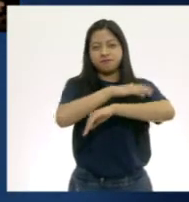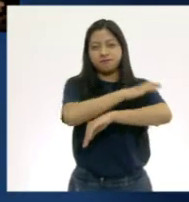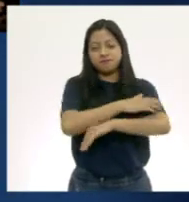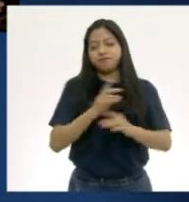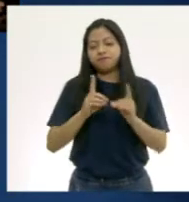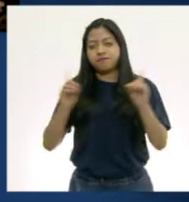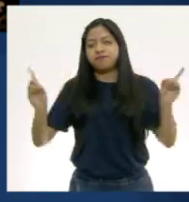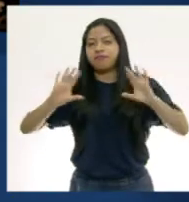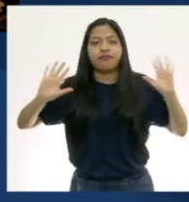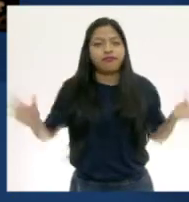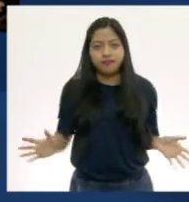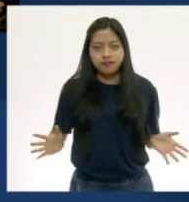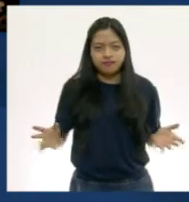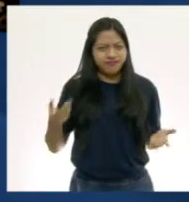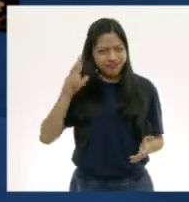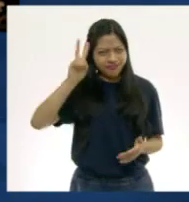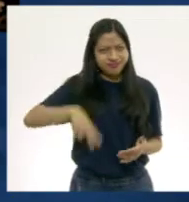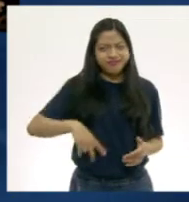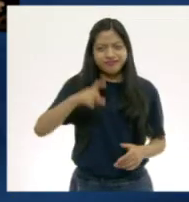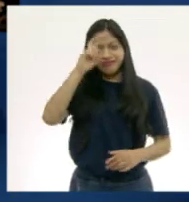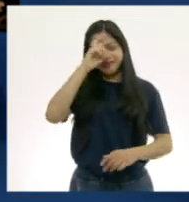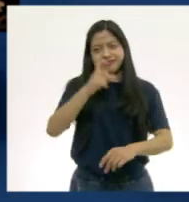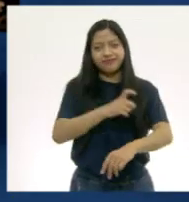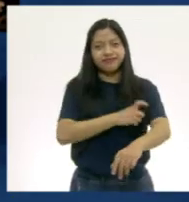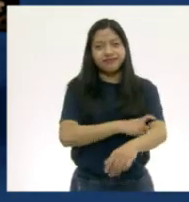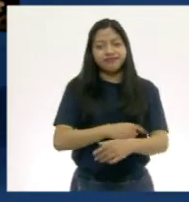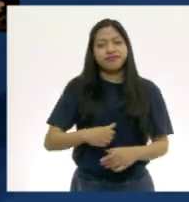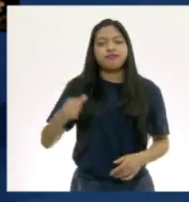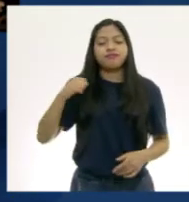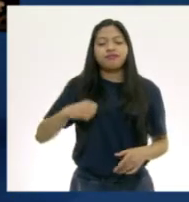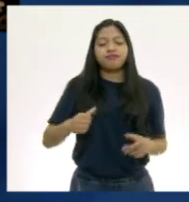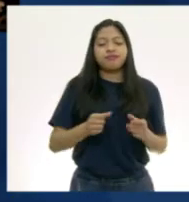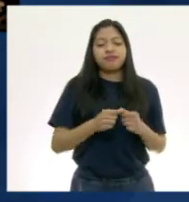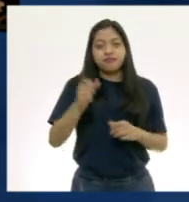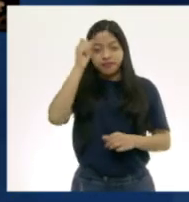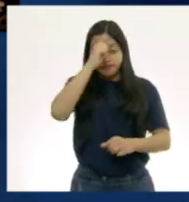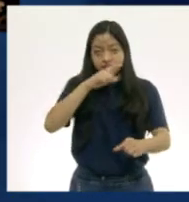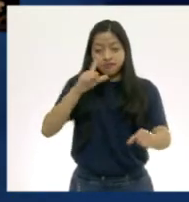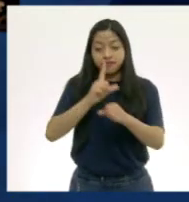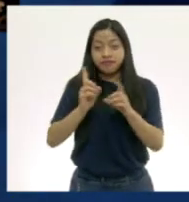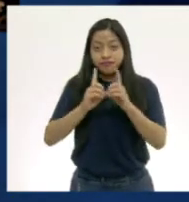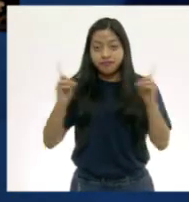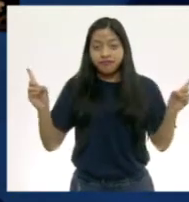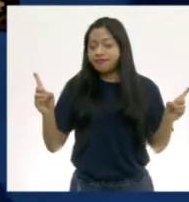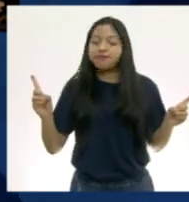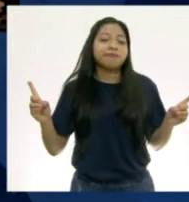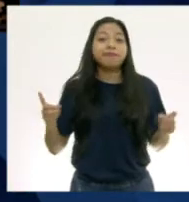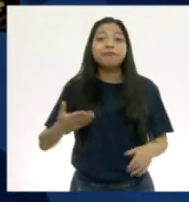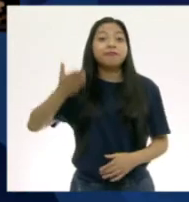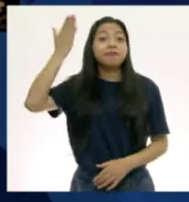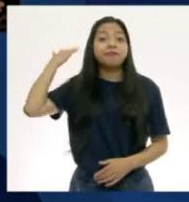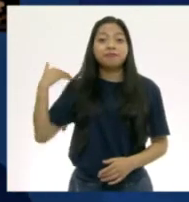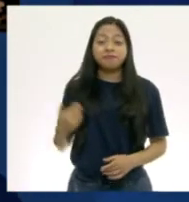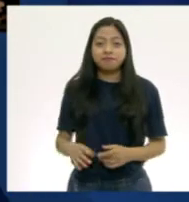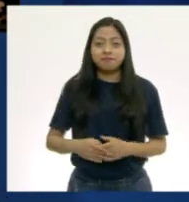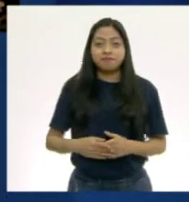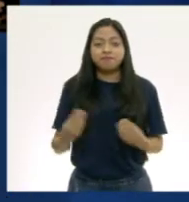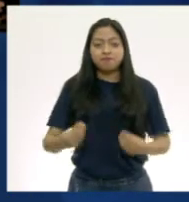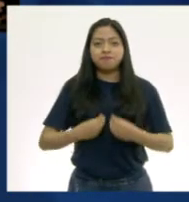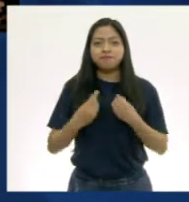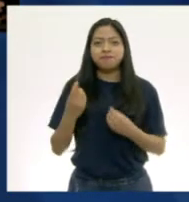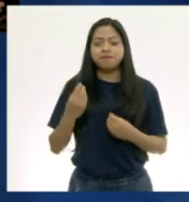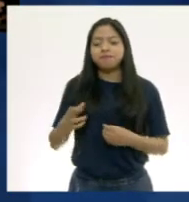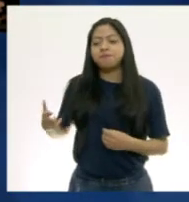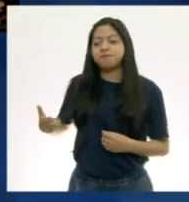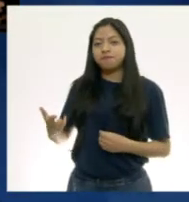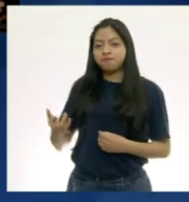con la idea que los egipcios son una cultura que vive en el desierto, y pues no, ellos vivían realmente en las riberas